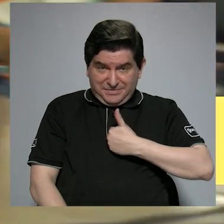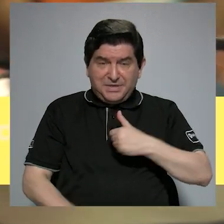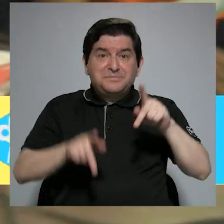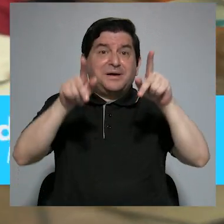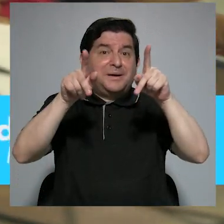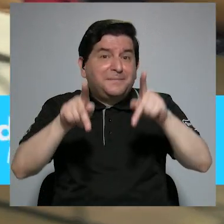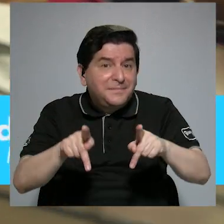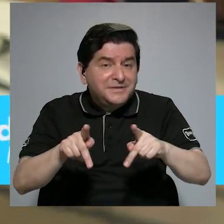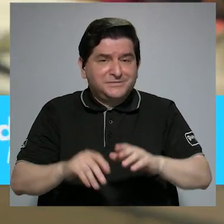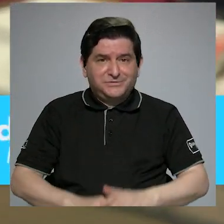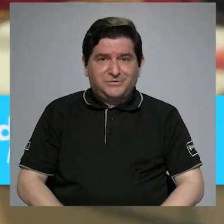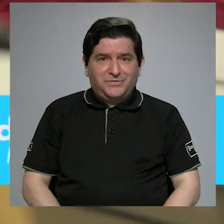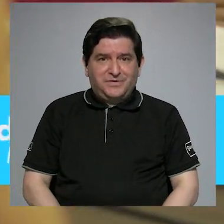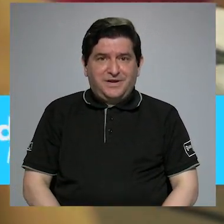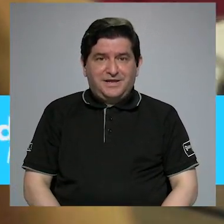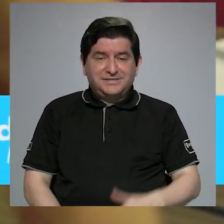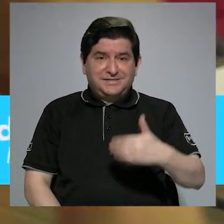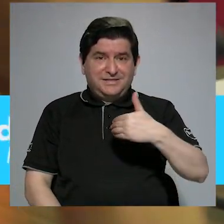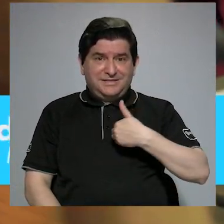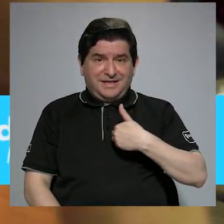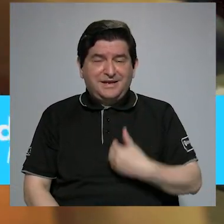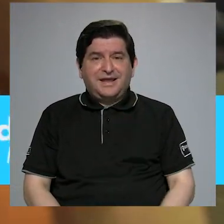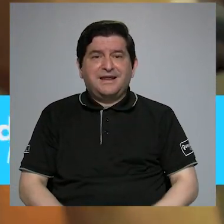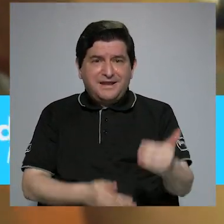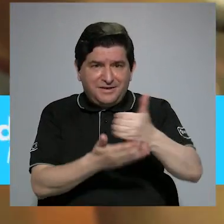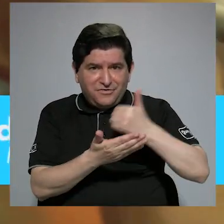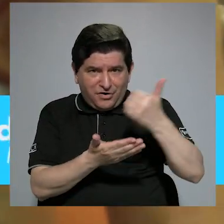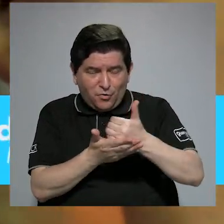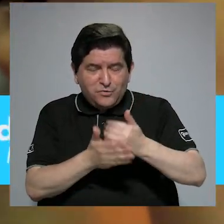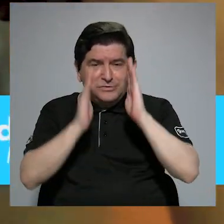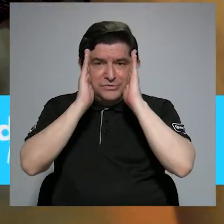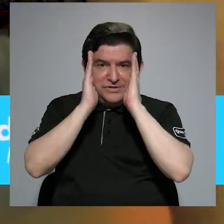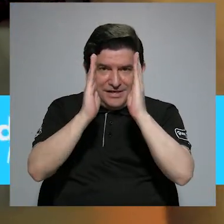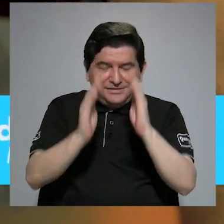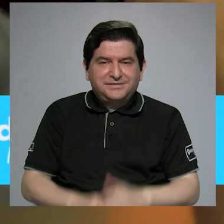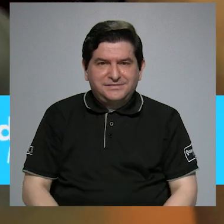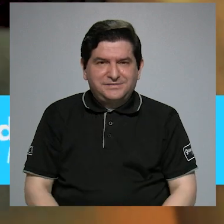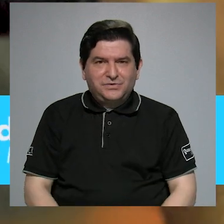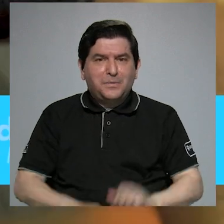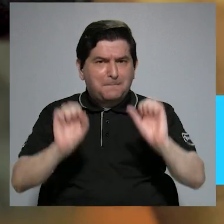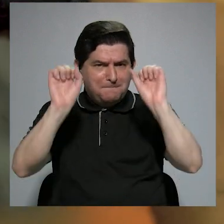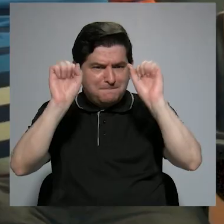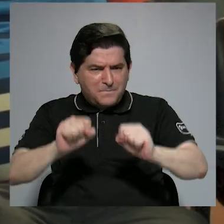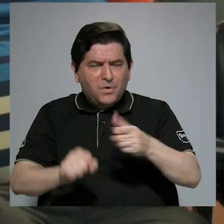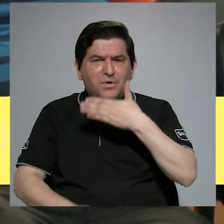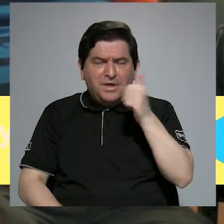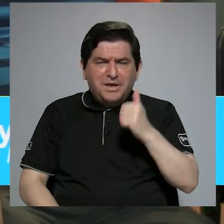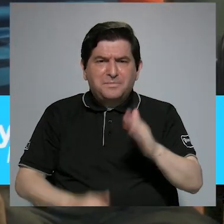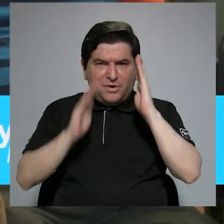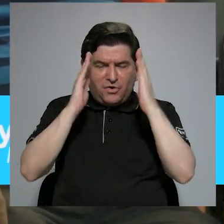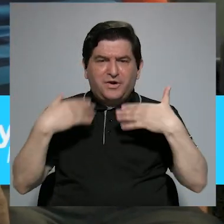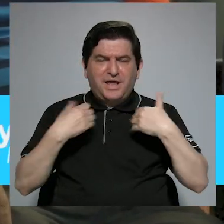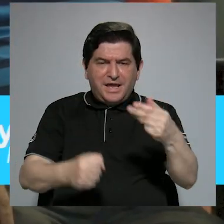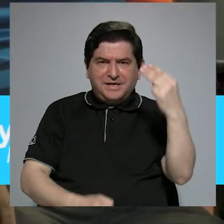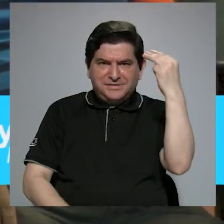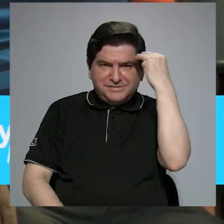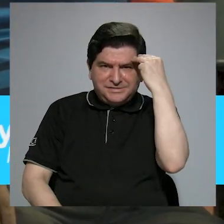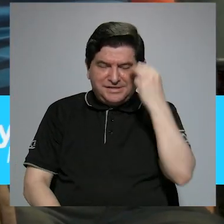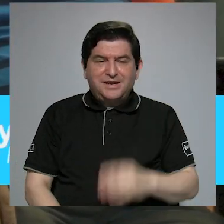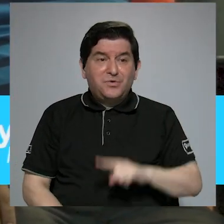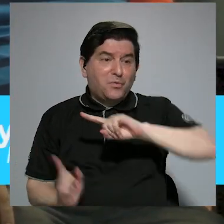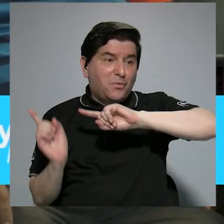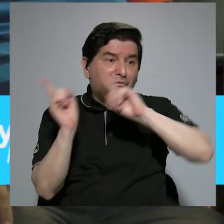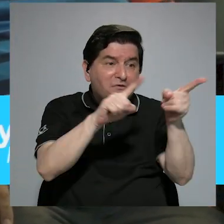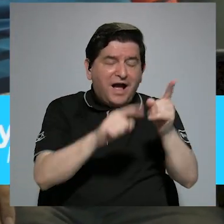experiencia, quienes se supone concentran nuestros recursos y nuestra atención para dar una mejor atención en salud